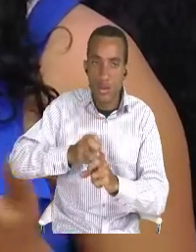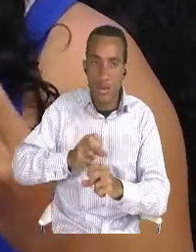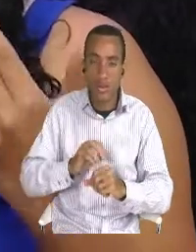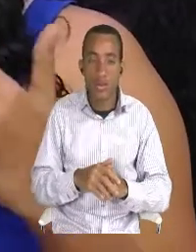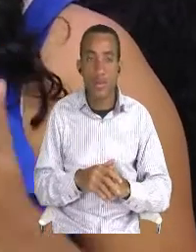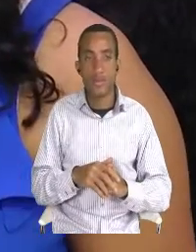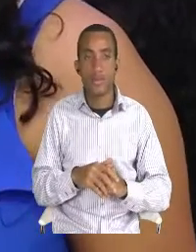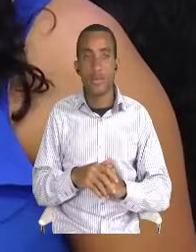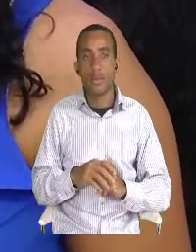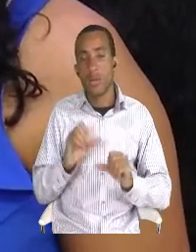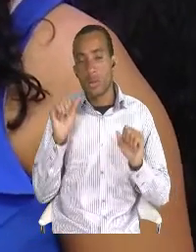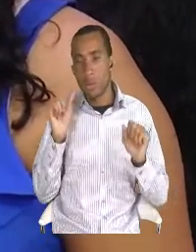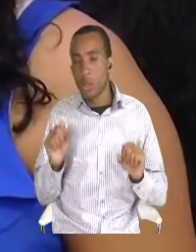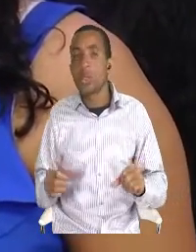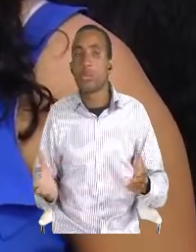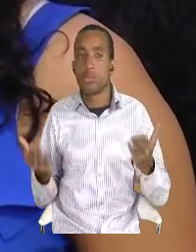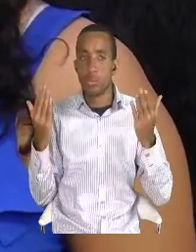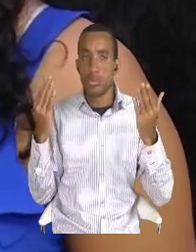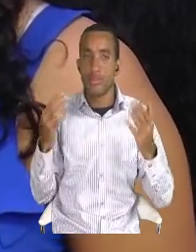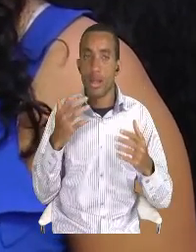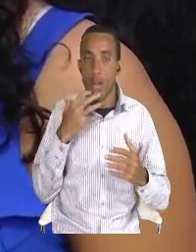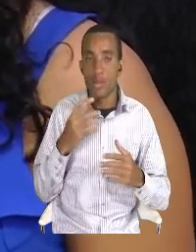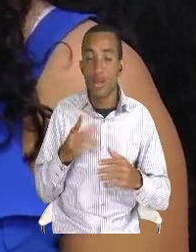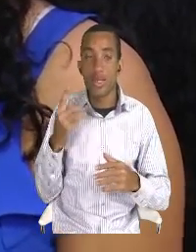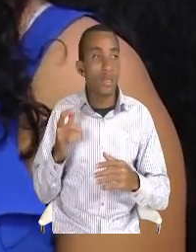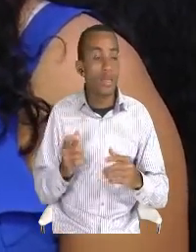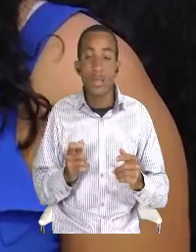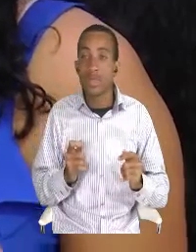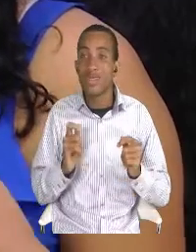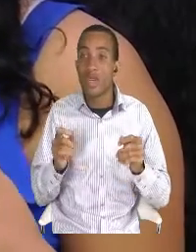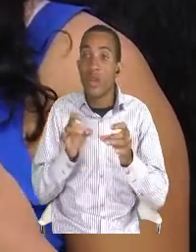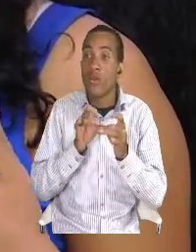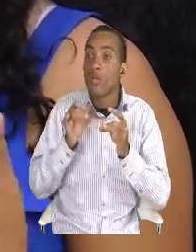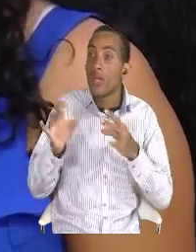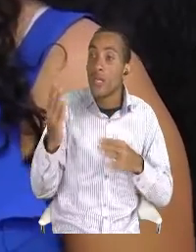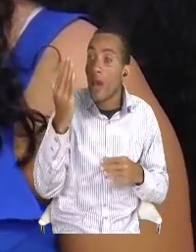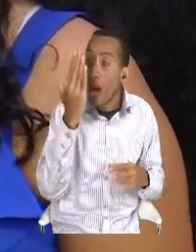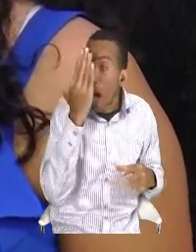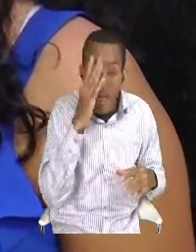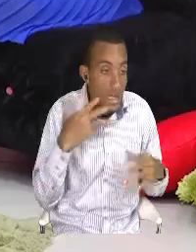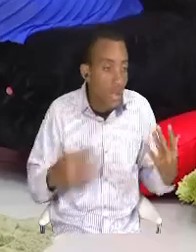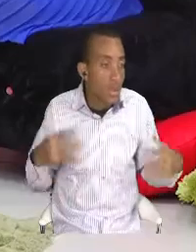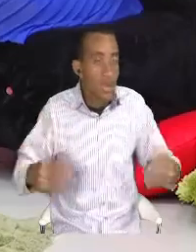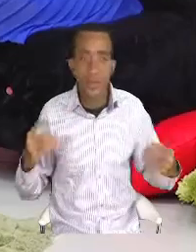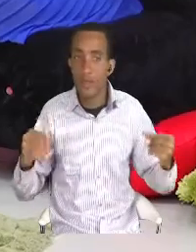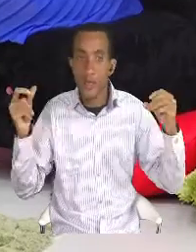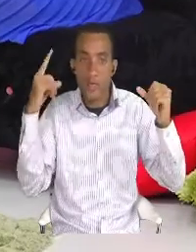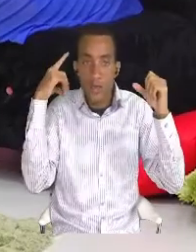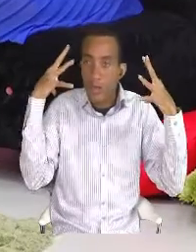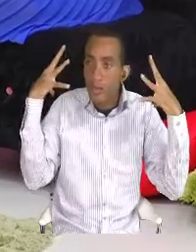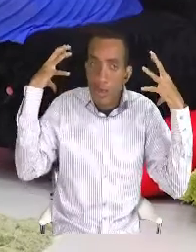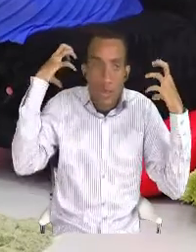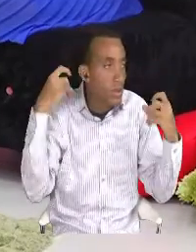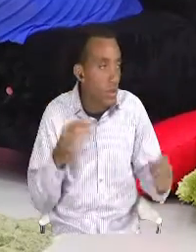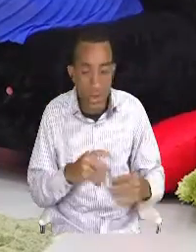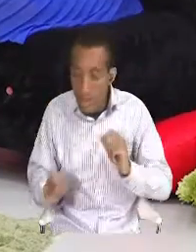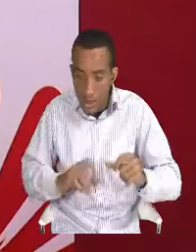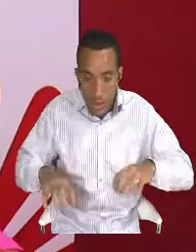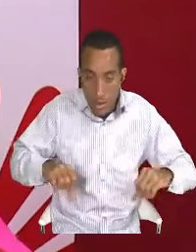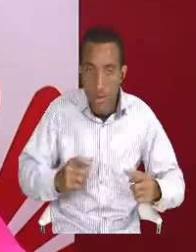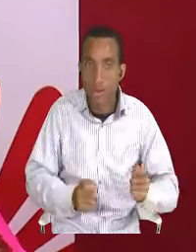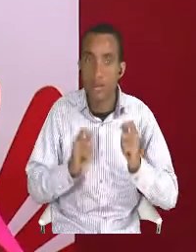algo que nos puede servir, por ejemplo, cuando tenemos que entregar algo en una fecha límite para poder responder rápidamente. Bueno, Viviana, para ti también tenemos